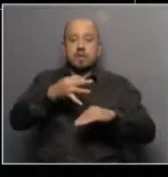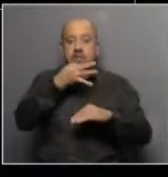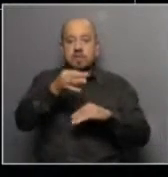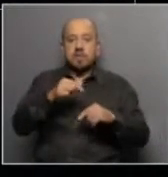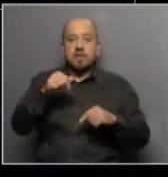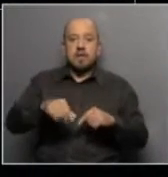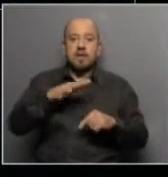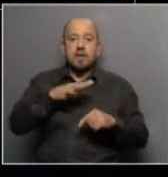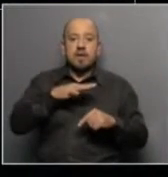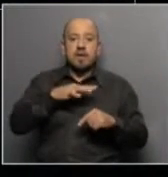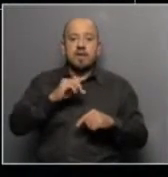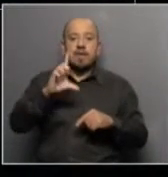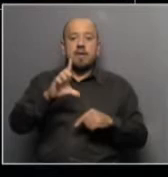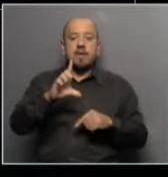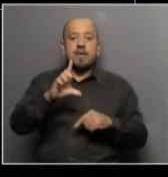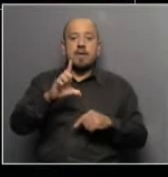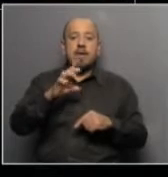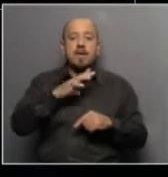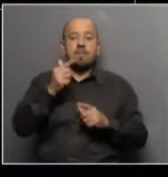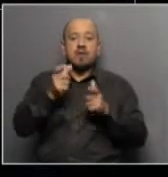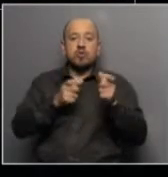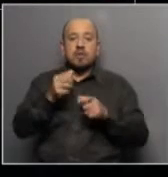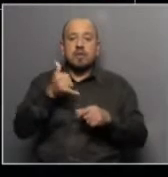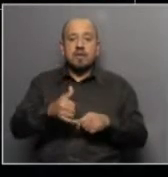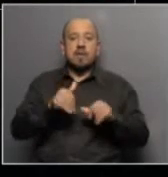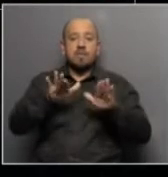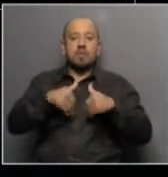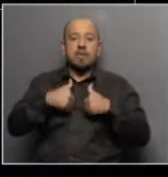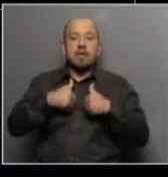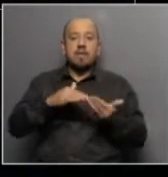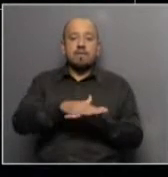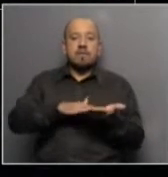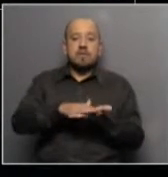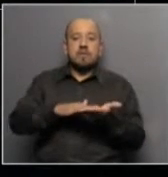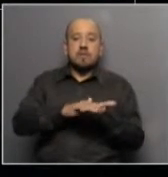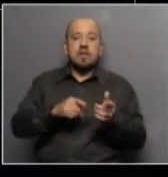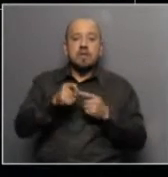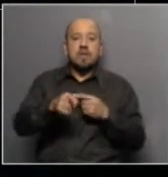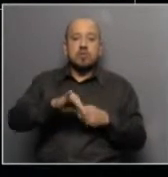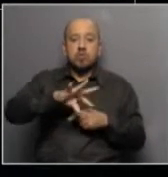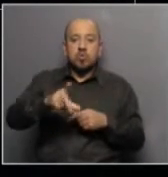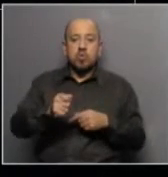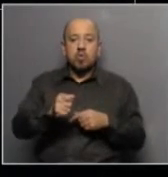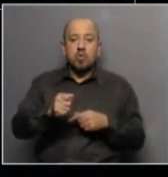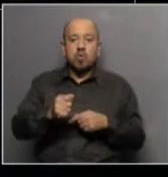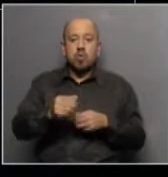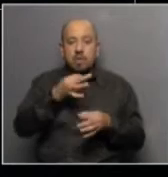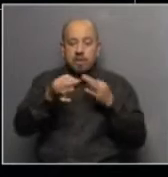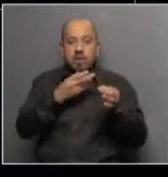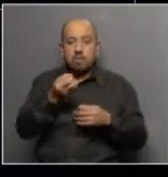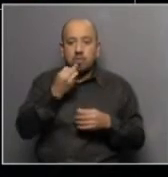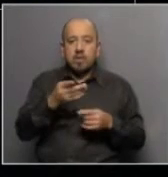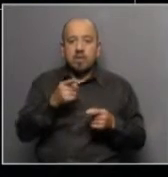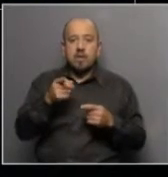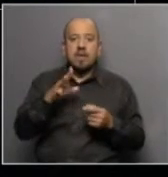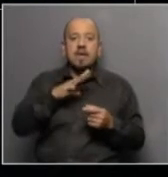aquí hay latifundio urbano. Hay gente que tiene muchas propiedades y vacías, y eso es un robo, y voy a explicar por qué. ¿Qué se da en